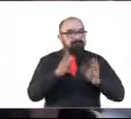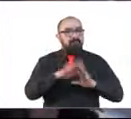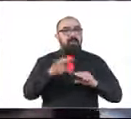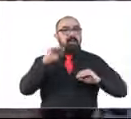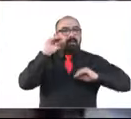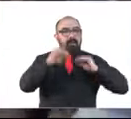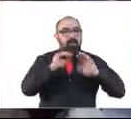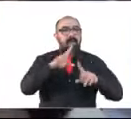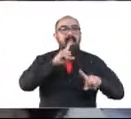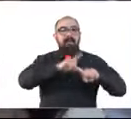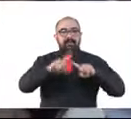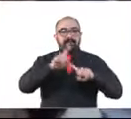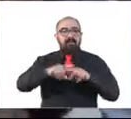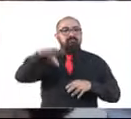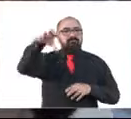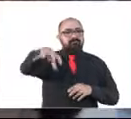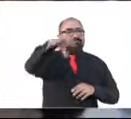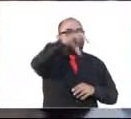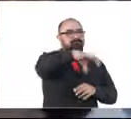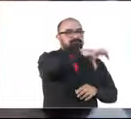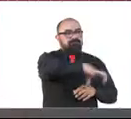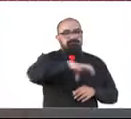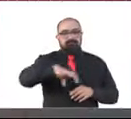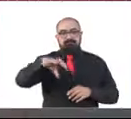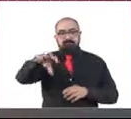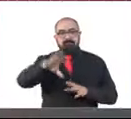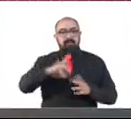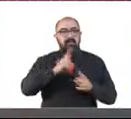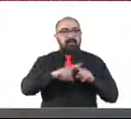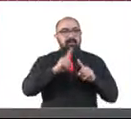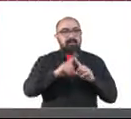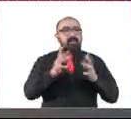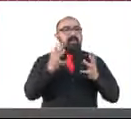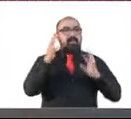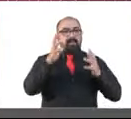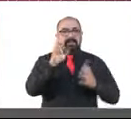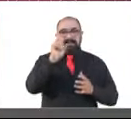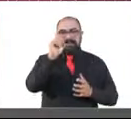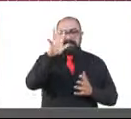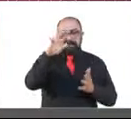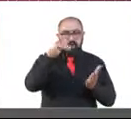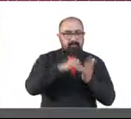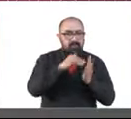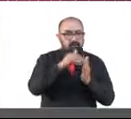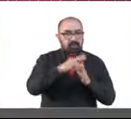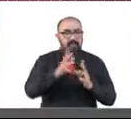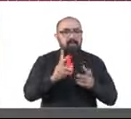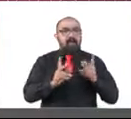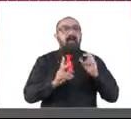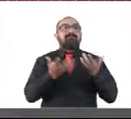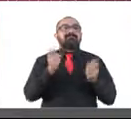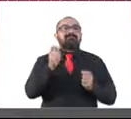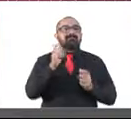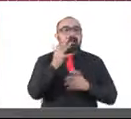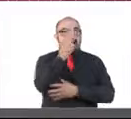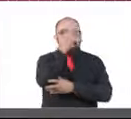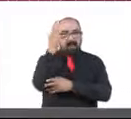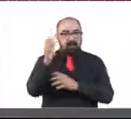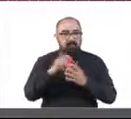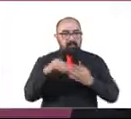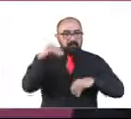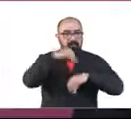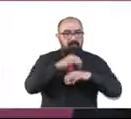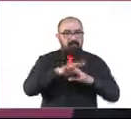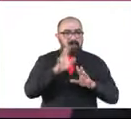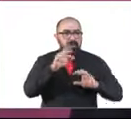y, en fin, son más de 35 millones de árboles y plantas que hemos sembrado en estos